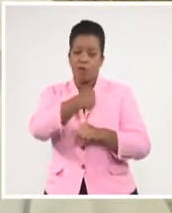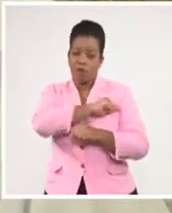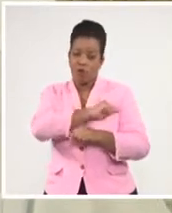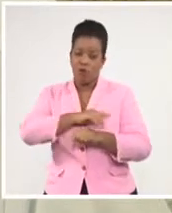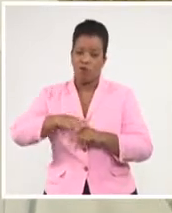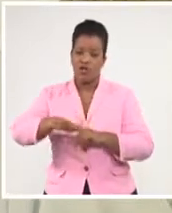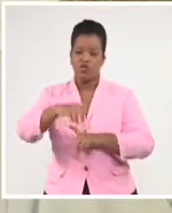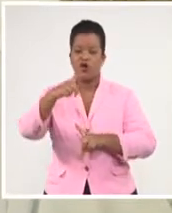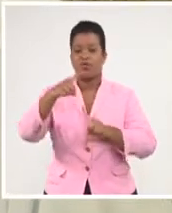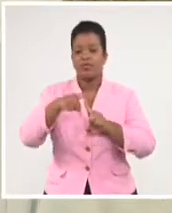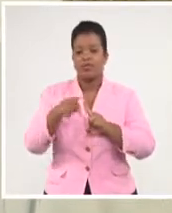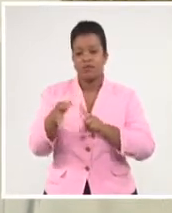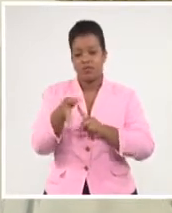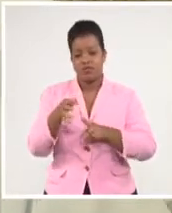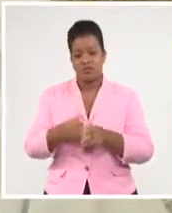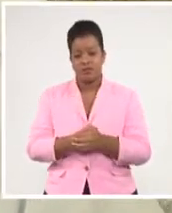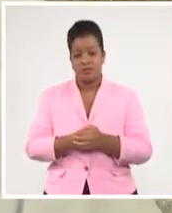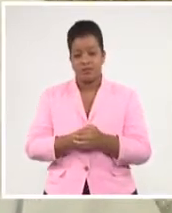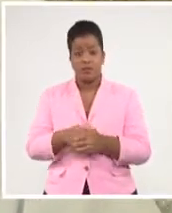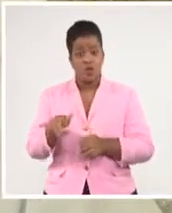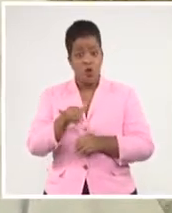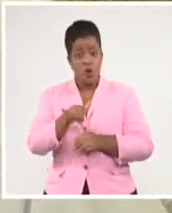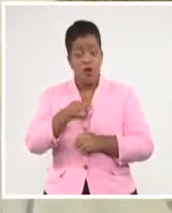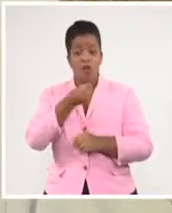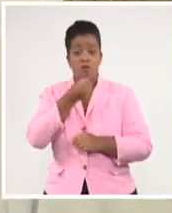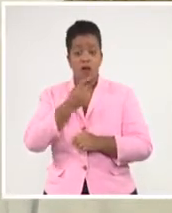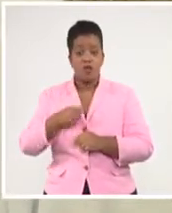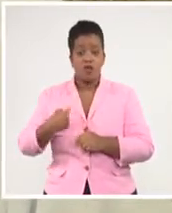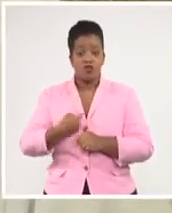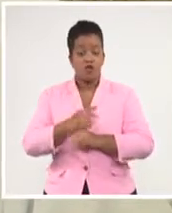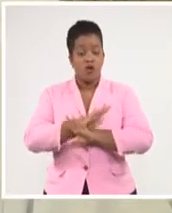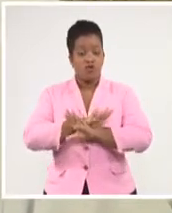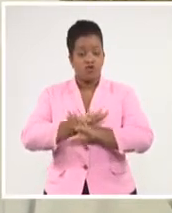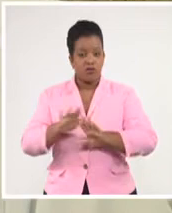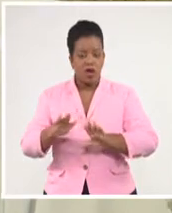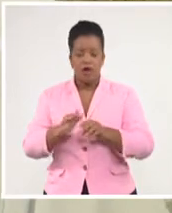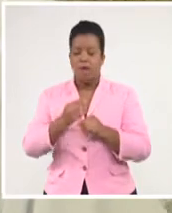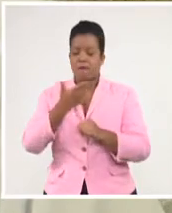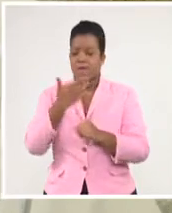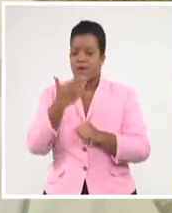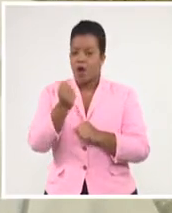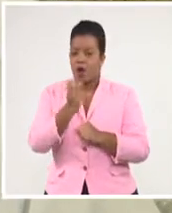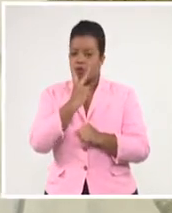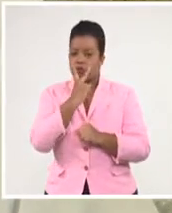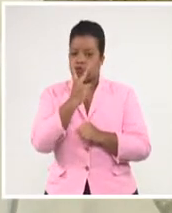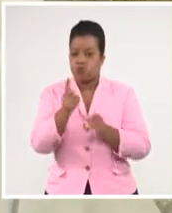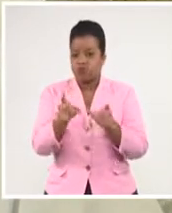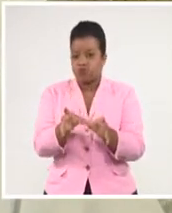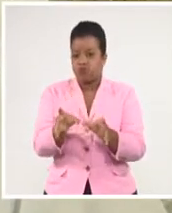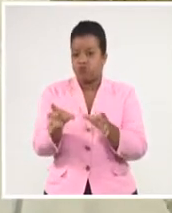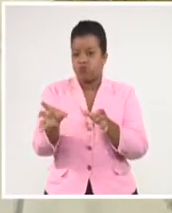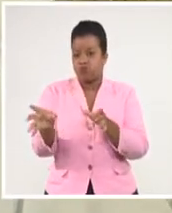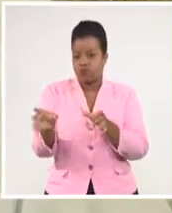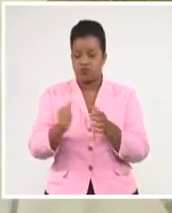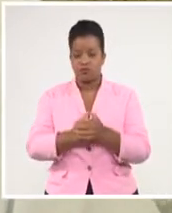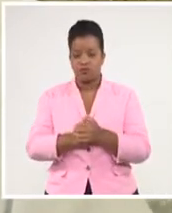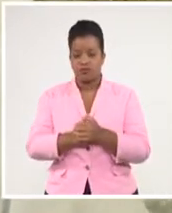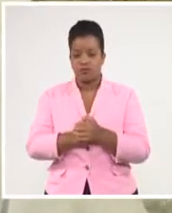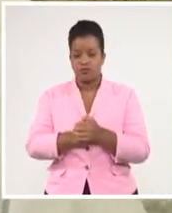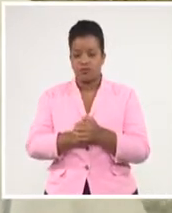trinitaria. Y así también estamos garantizando la atención a los centros de aislamiento, a los centros de